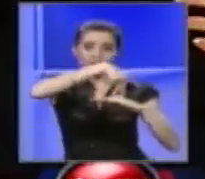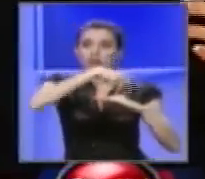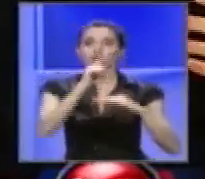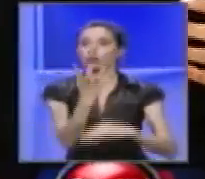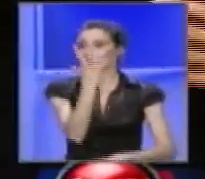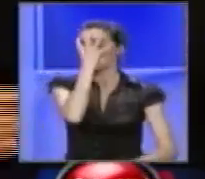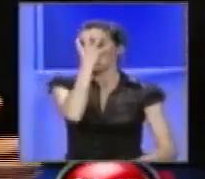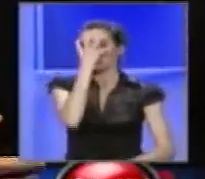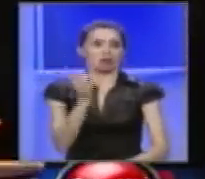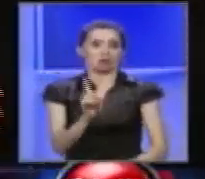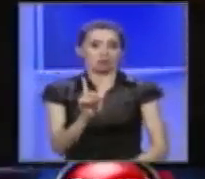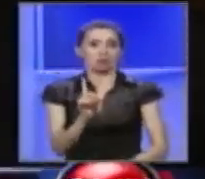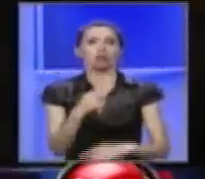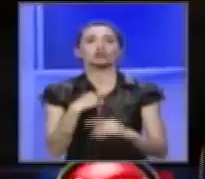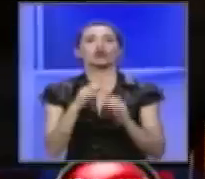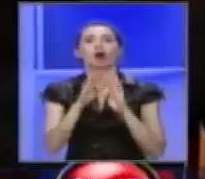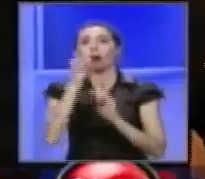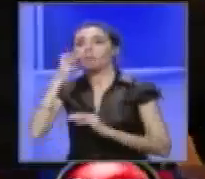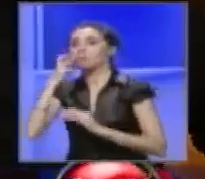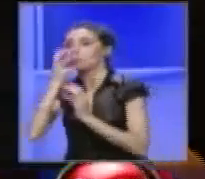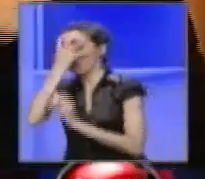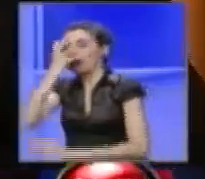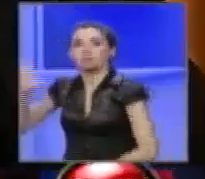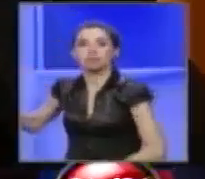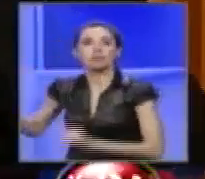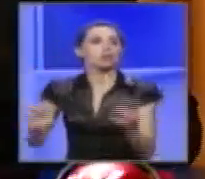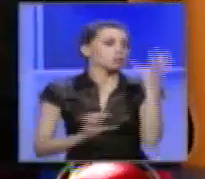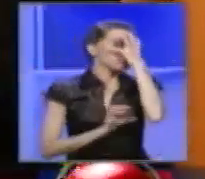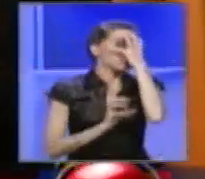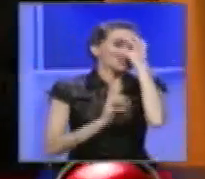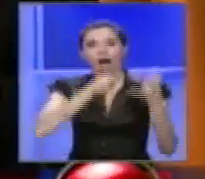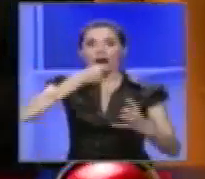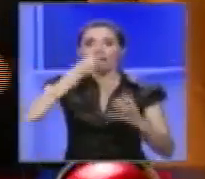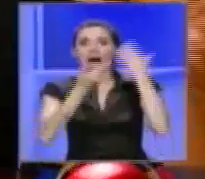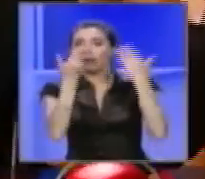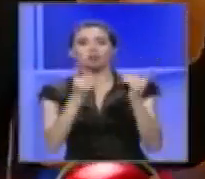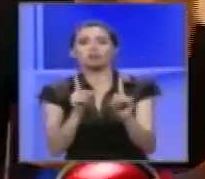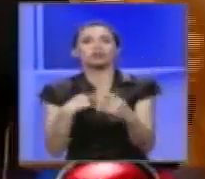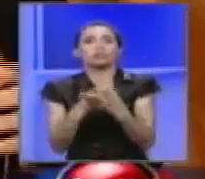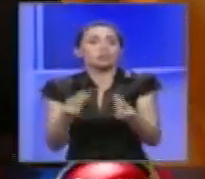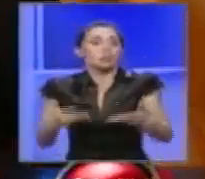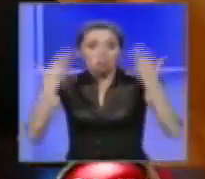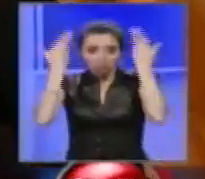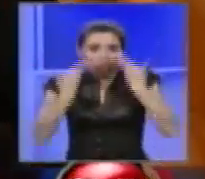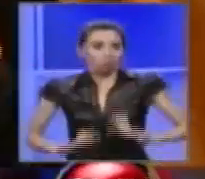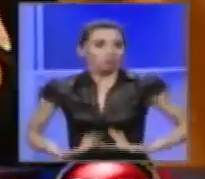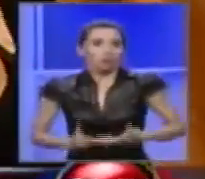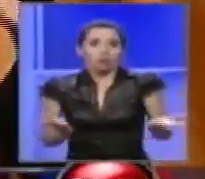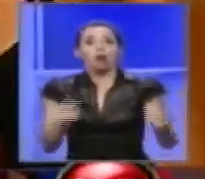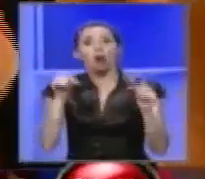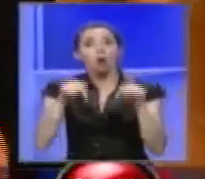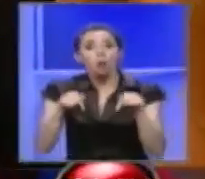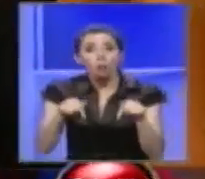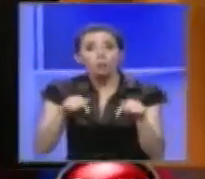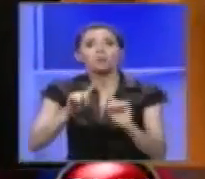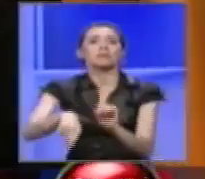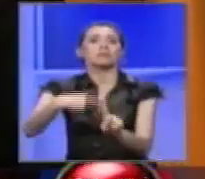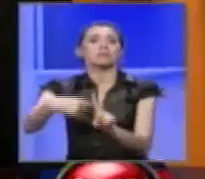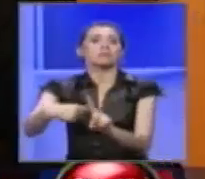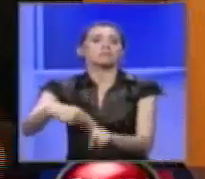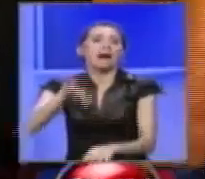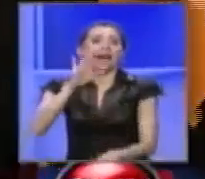careta, dejo de ser padre para ser artista. Yo creo que yo simplemente soy. Y el día de hoy, más todavía, lo